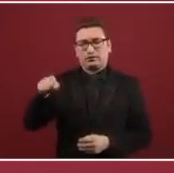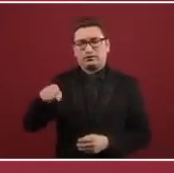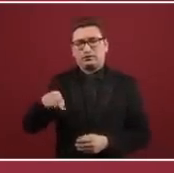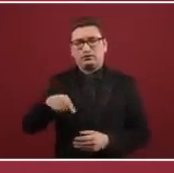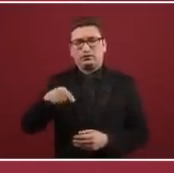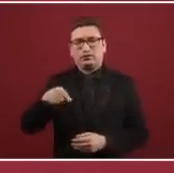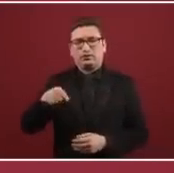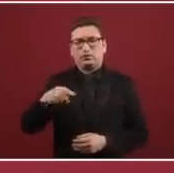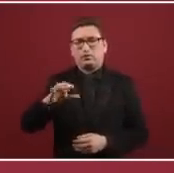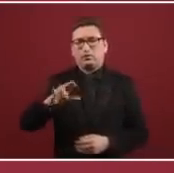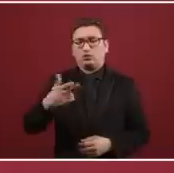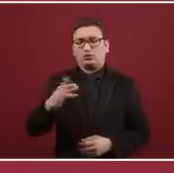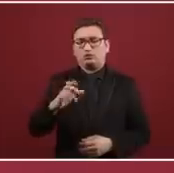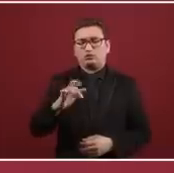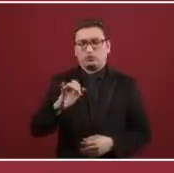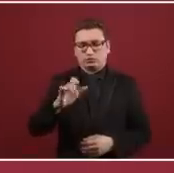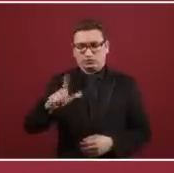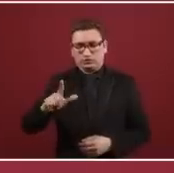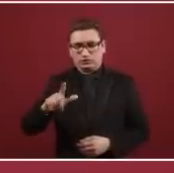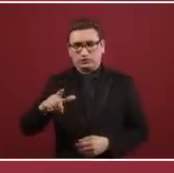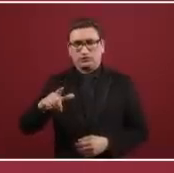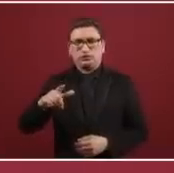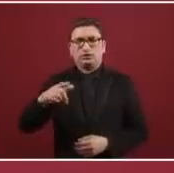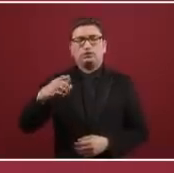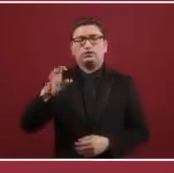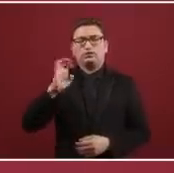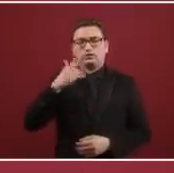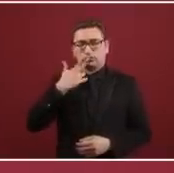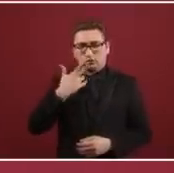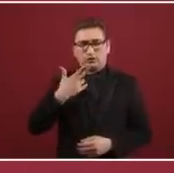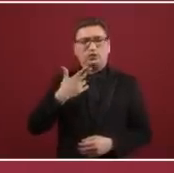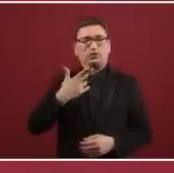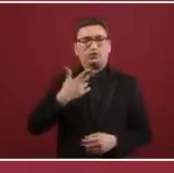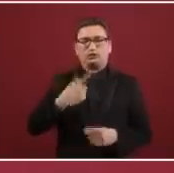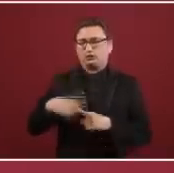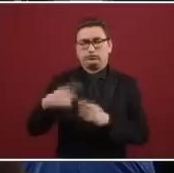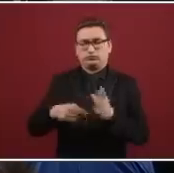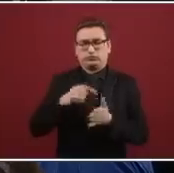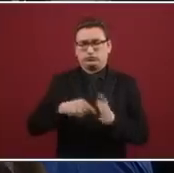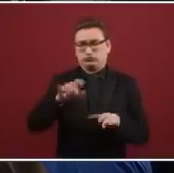o a Huachochi, Chihuahua.